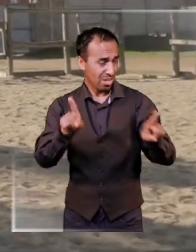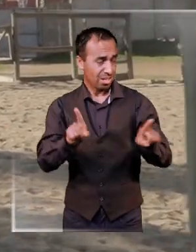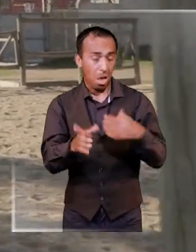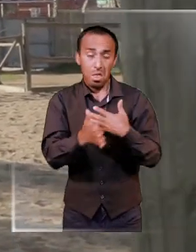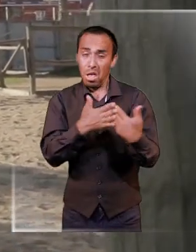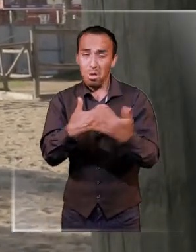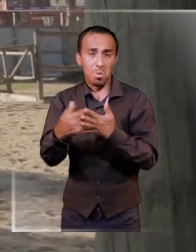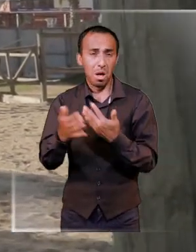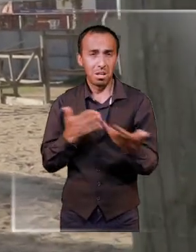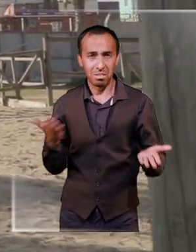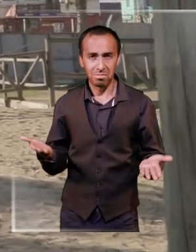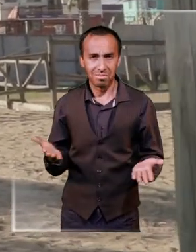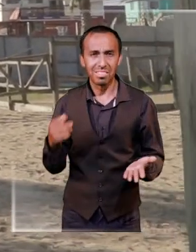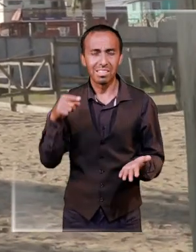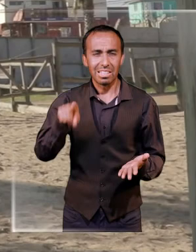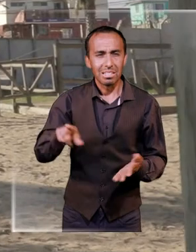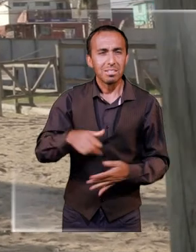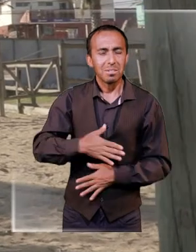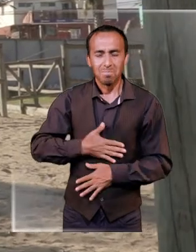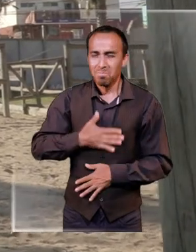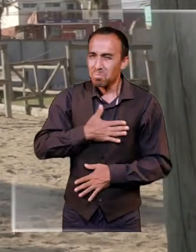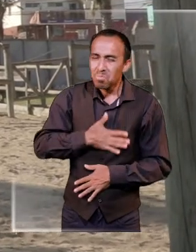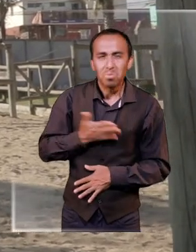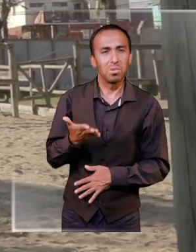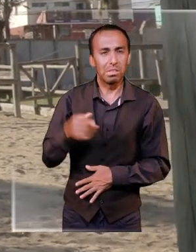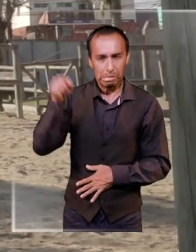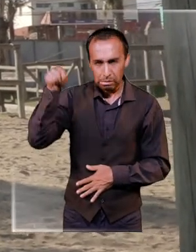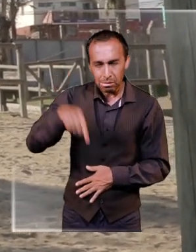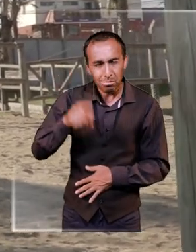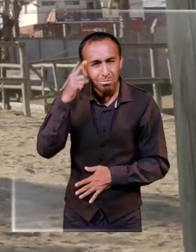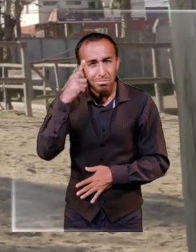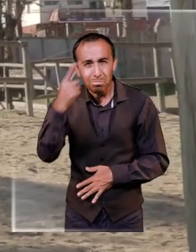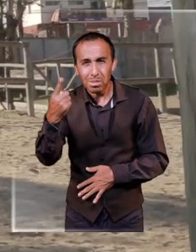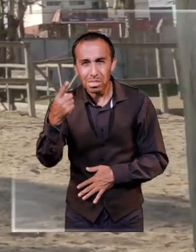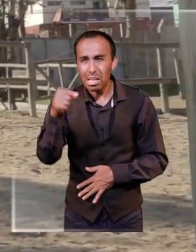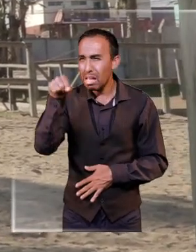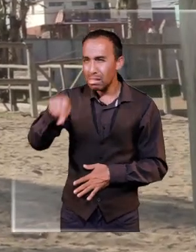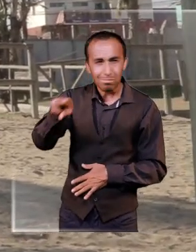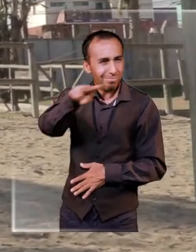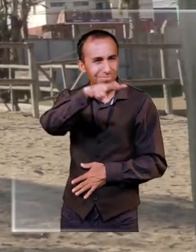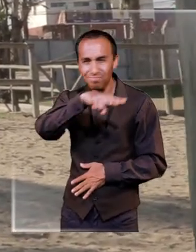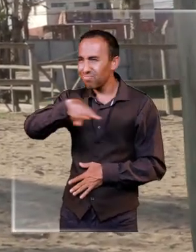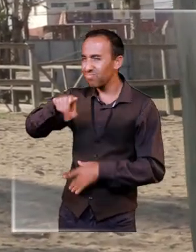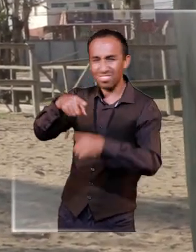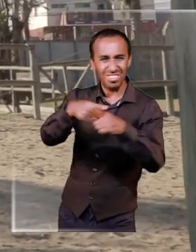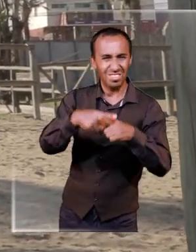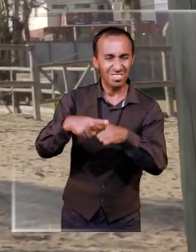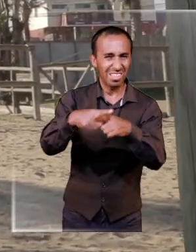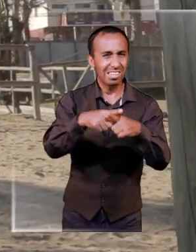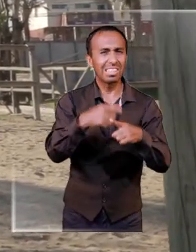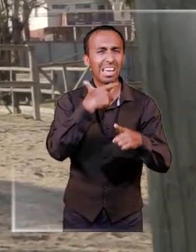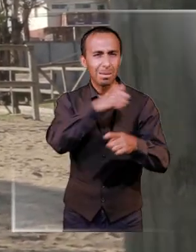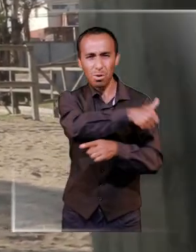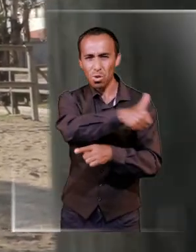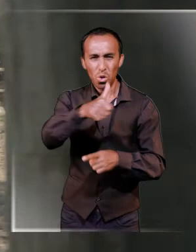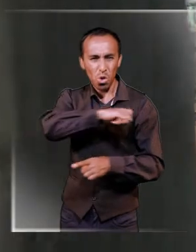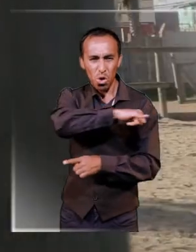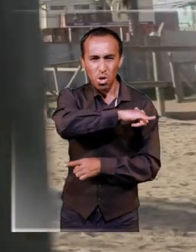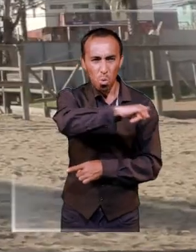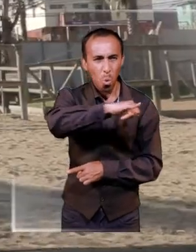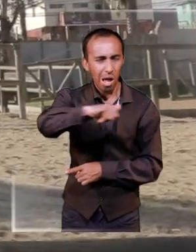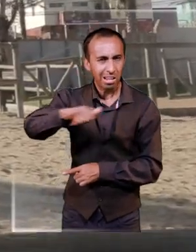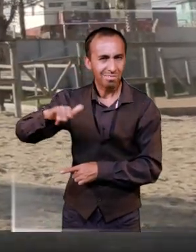diferencias. Eso es como duro de digerir cuando te das cuenta que estás en esta sociedad que es tan... que quiere